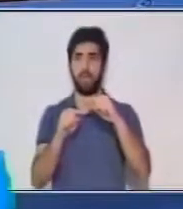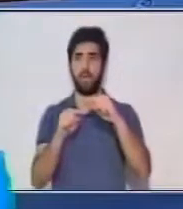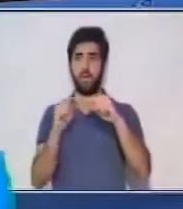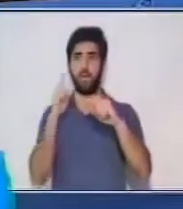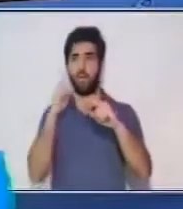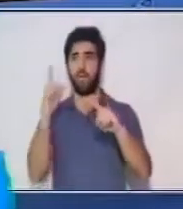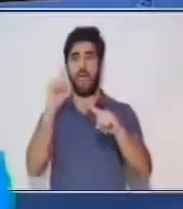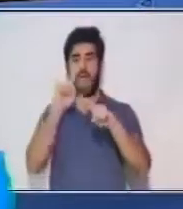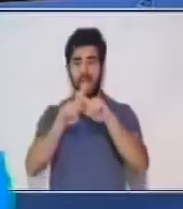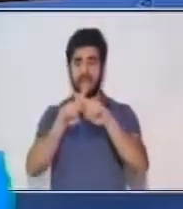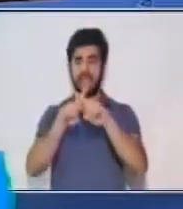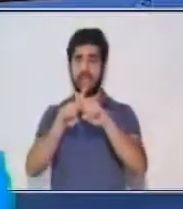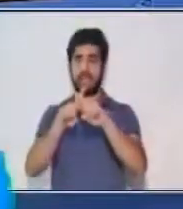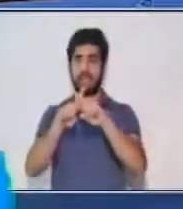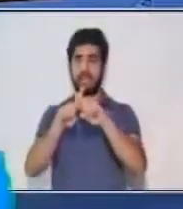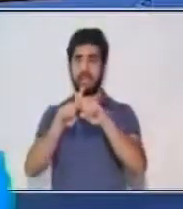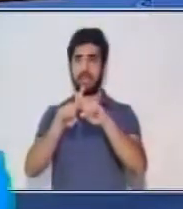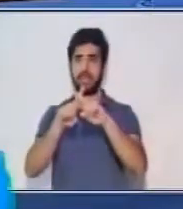x